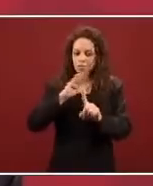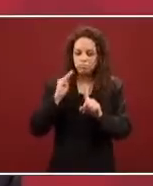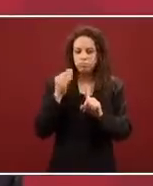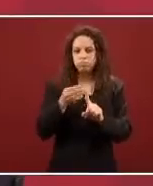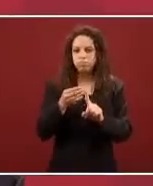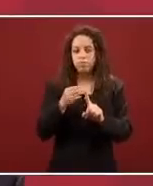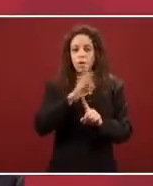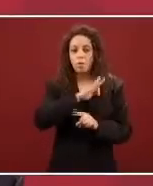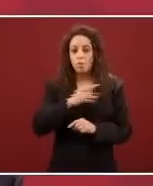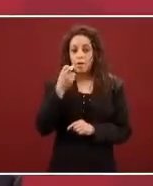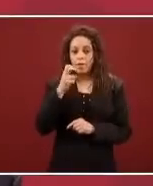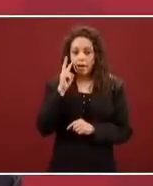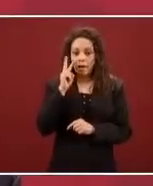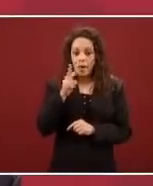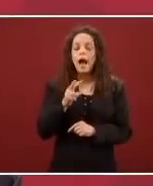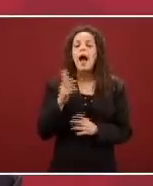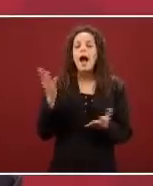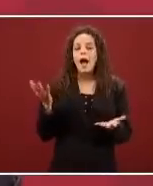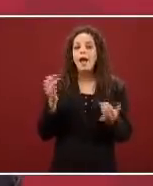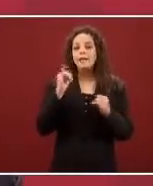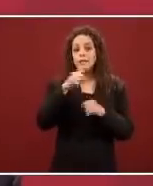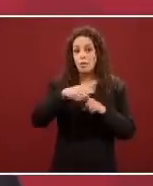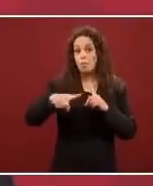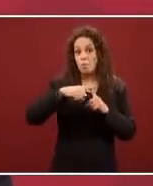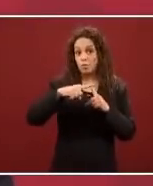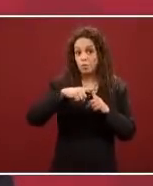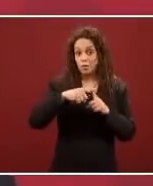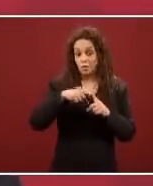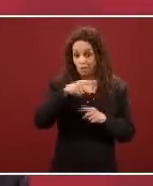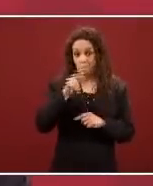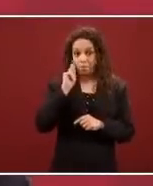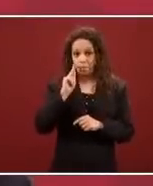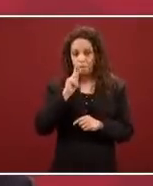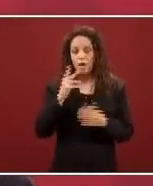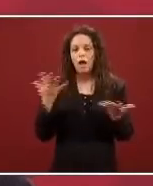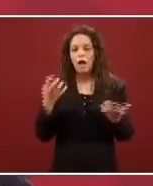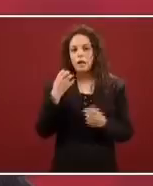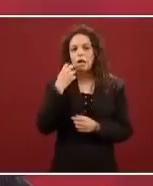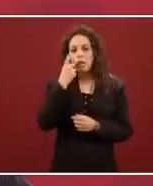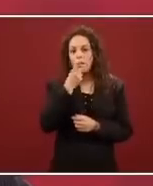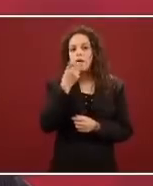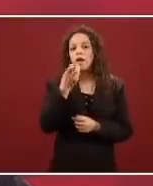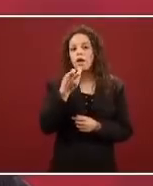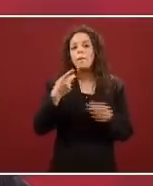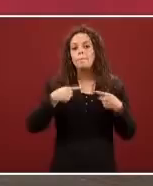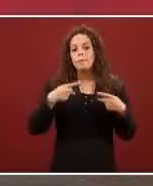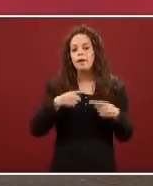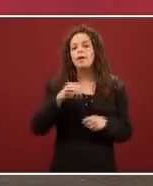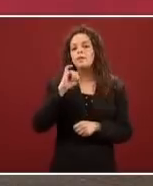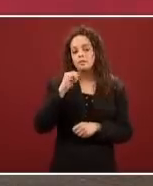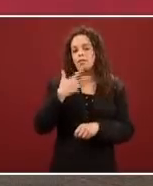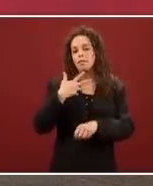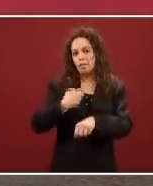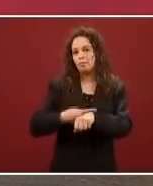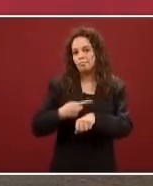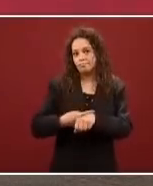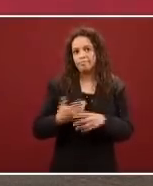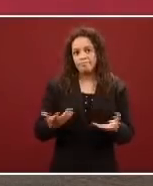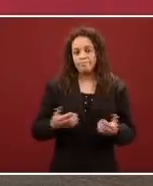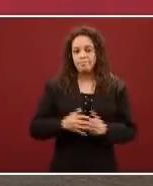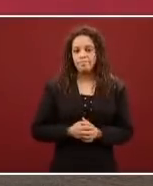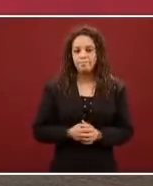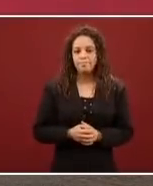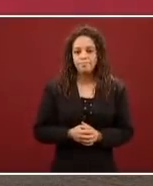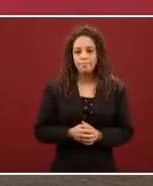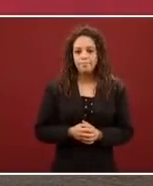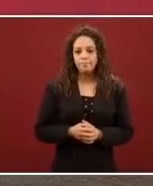permita decir que si la prueba es positiva es porque precisamente la persona lo tiene. Entonces, igual en este